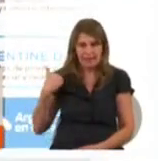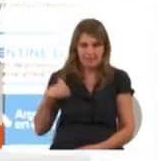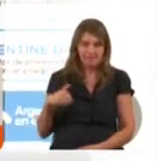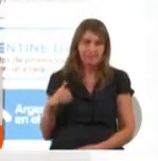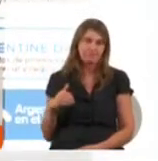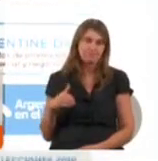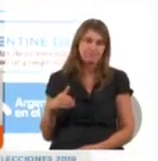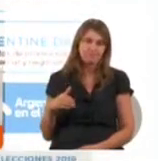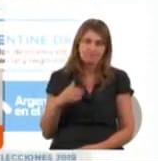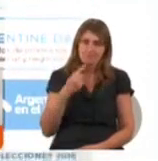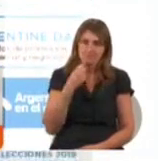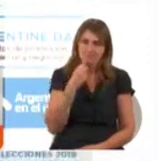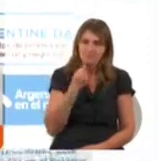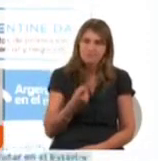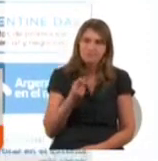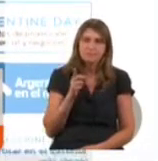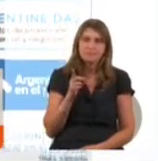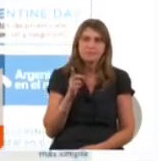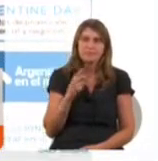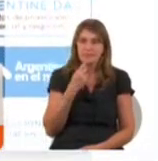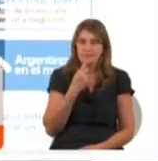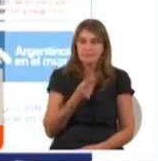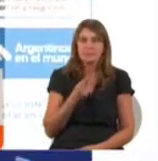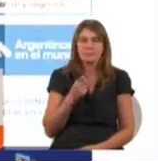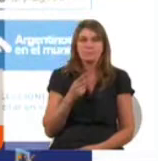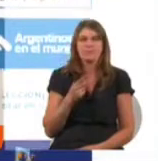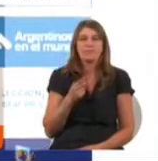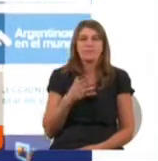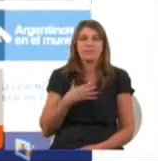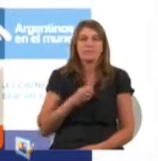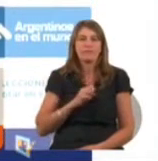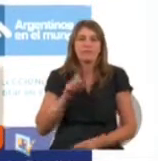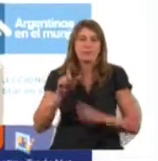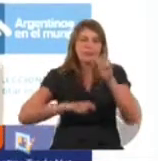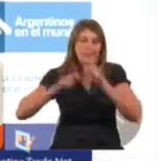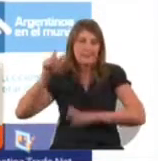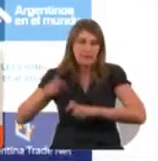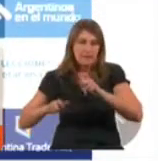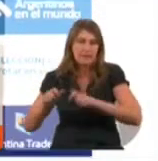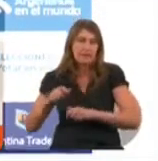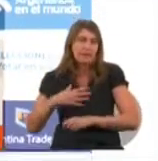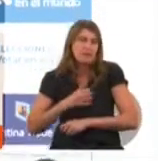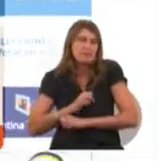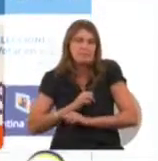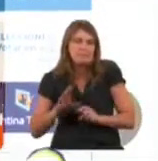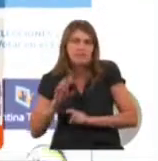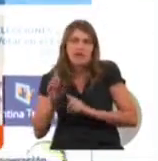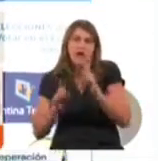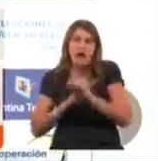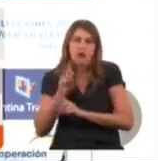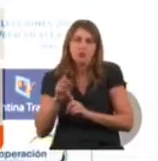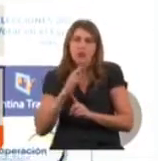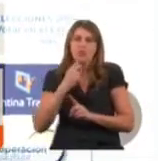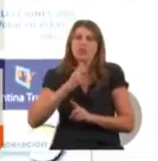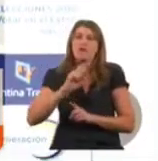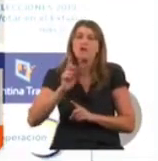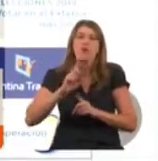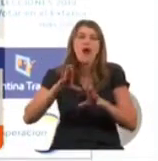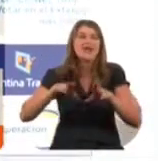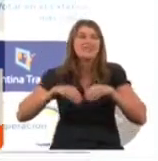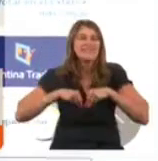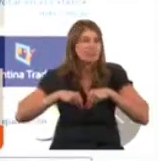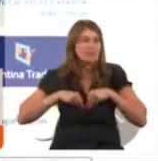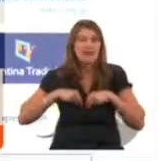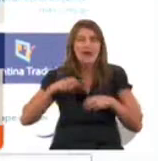ahí, y de hecho, reiterar que hay malestar en algunas personas a las cuales no se les acepta el resultado negativo